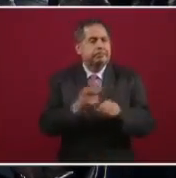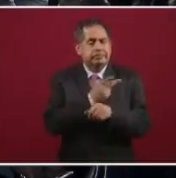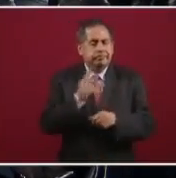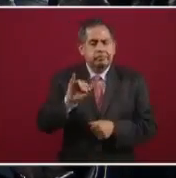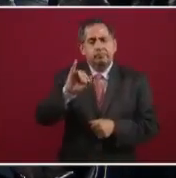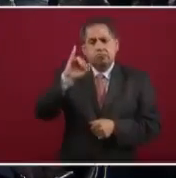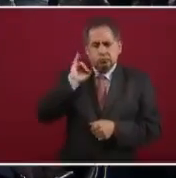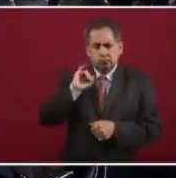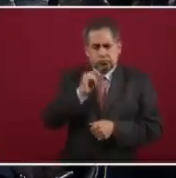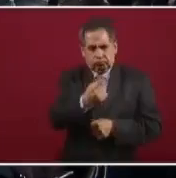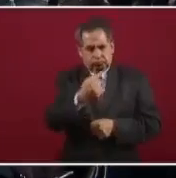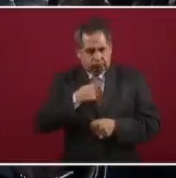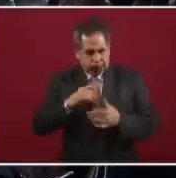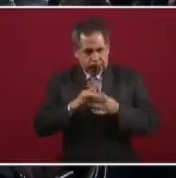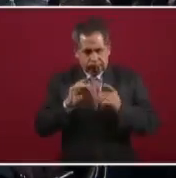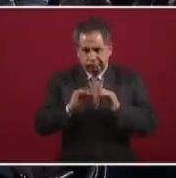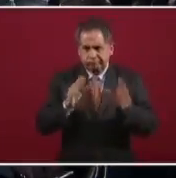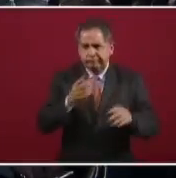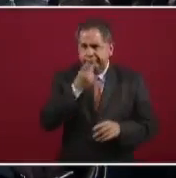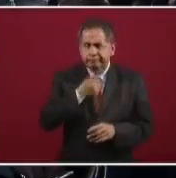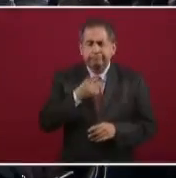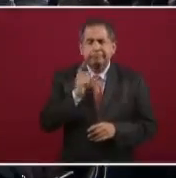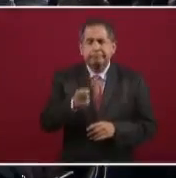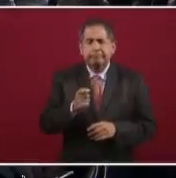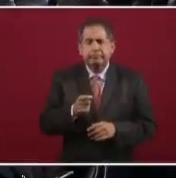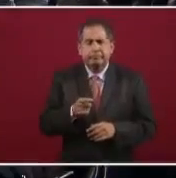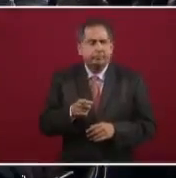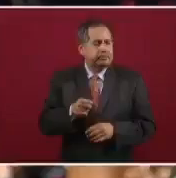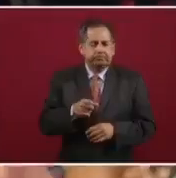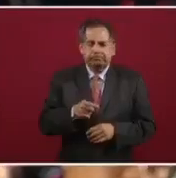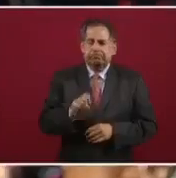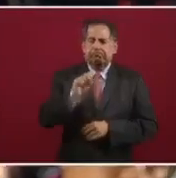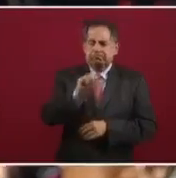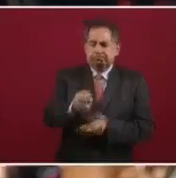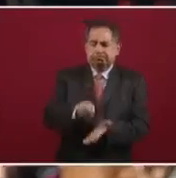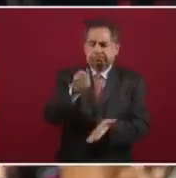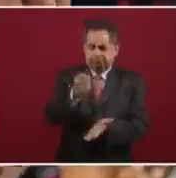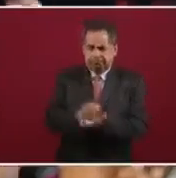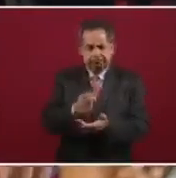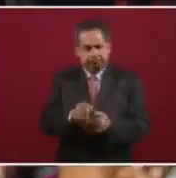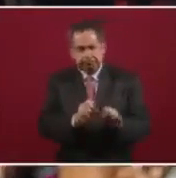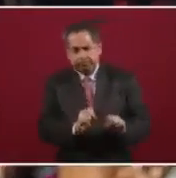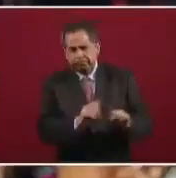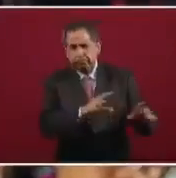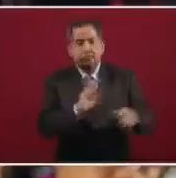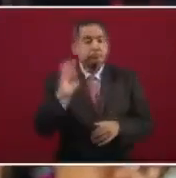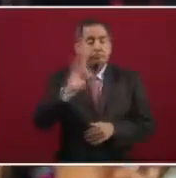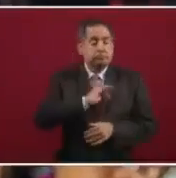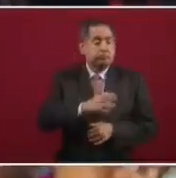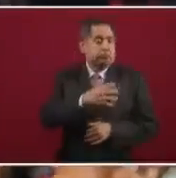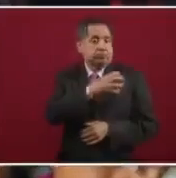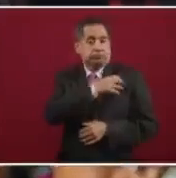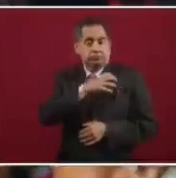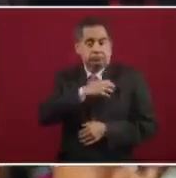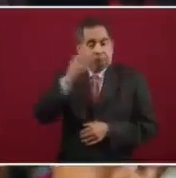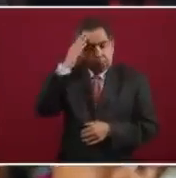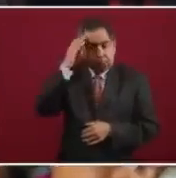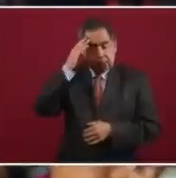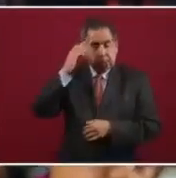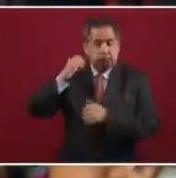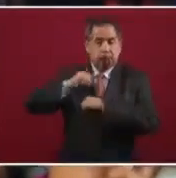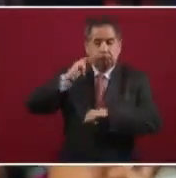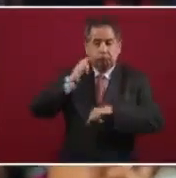y que ahorita nos acaba de confirmar usted, que avaló la decisión que, en sentido estricto, si el comandante supremo o